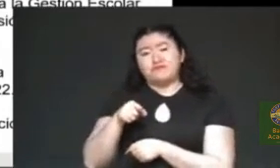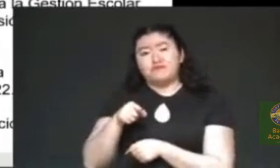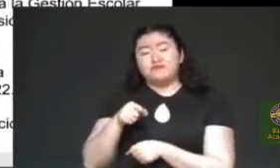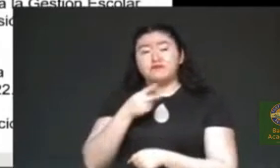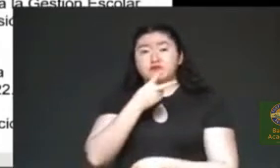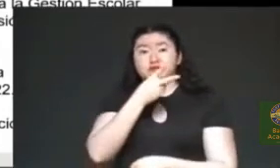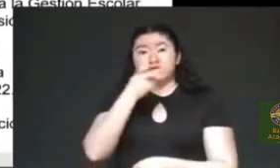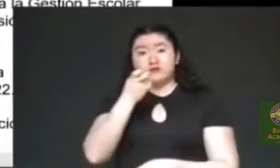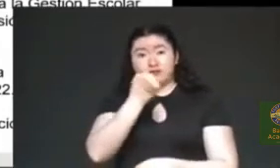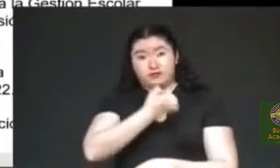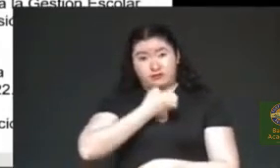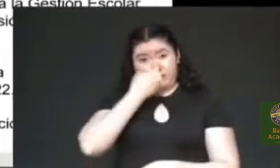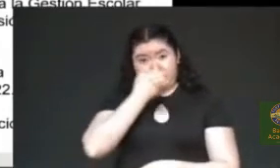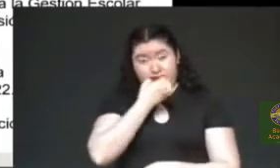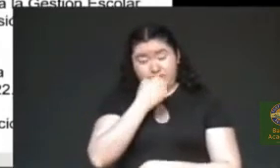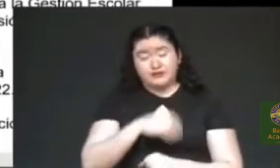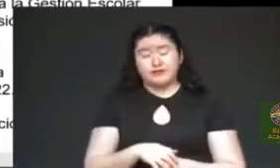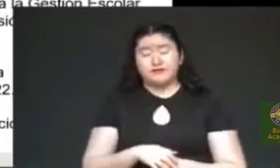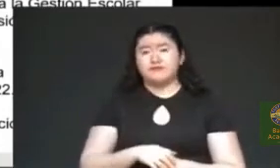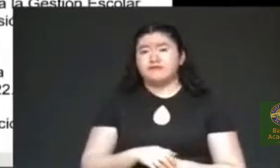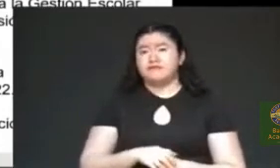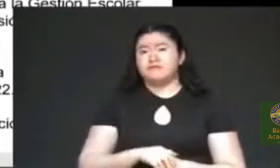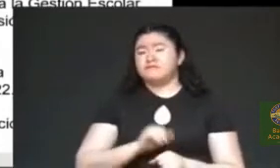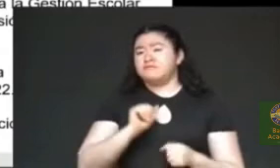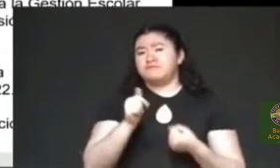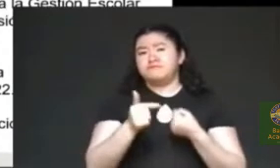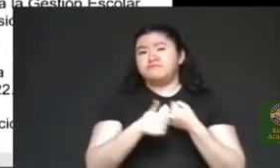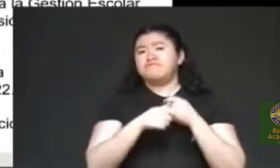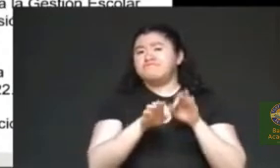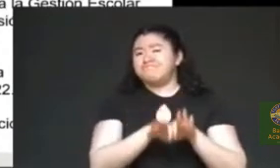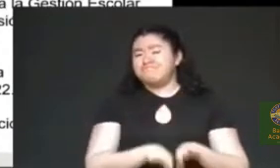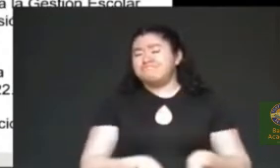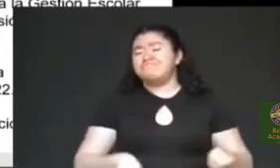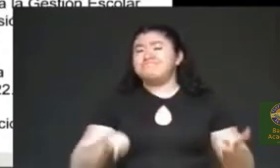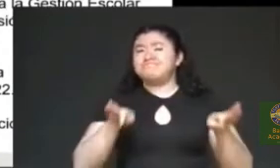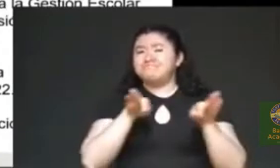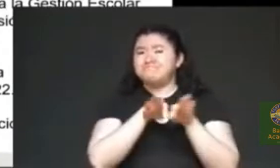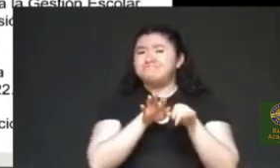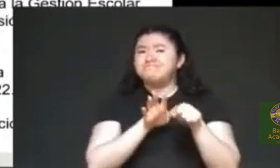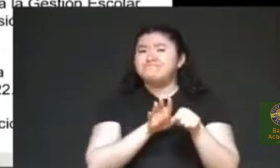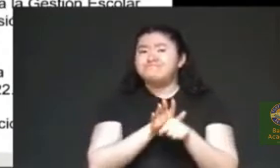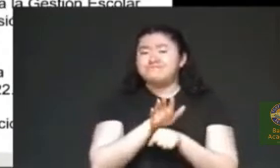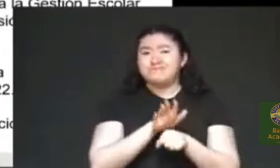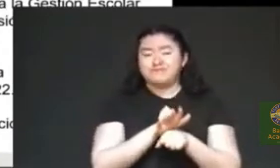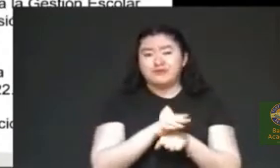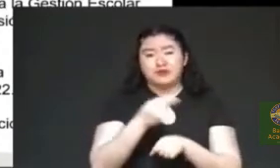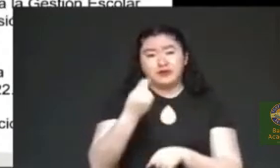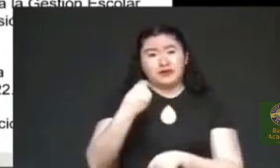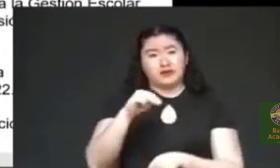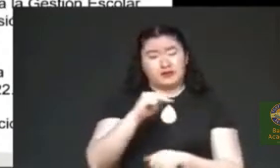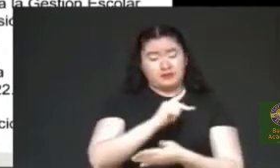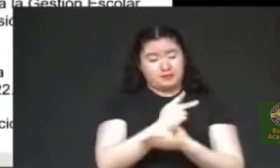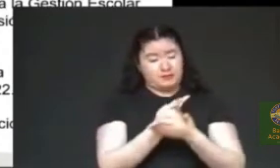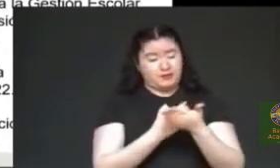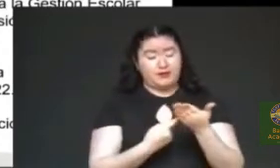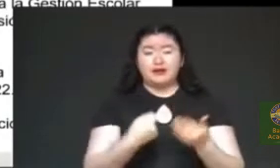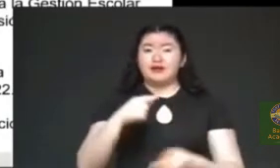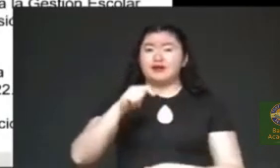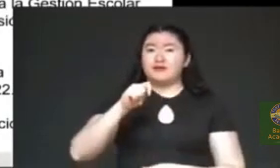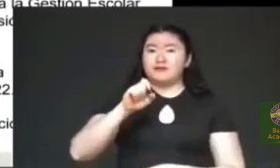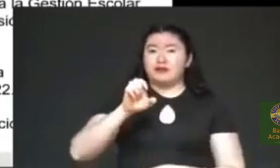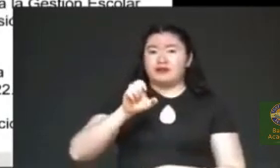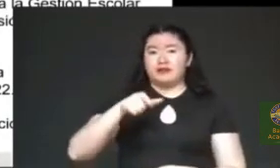200 planteles, y algo que me gustaría poner mucho el acento, que es la realización de los tequios de limpieza, en los cuales las